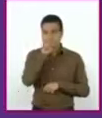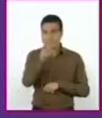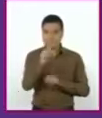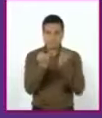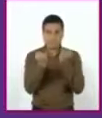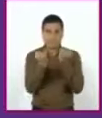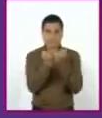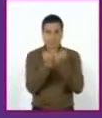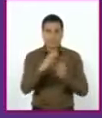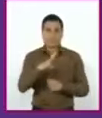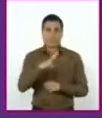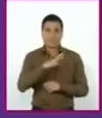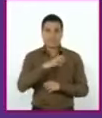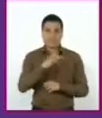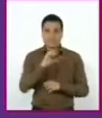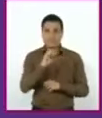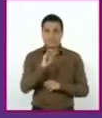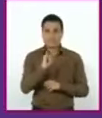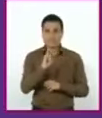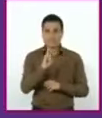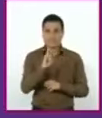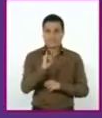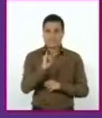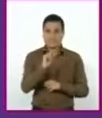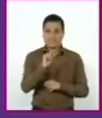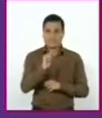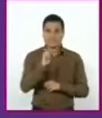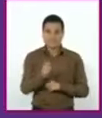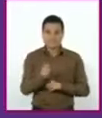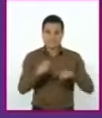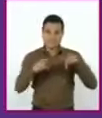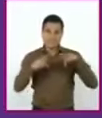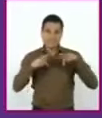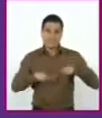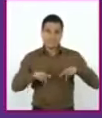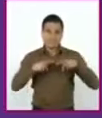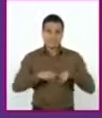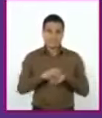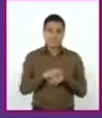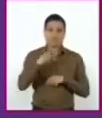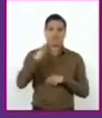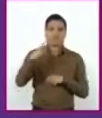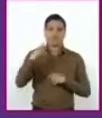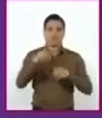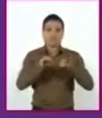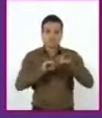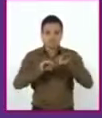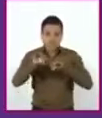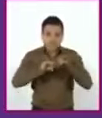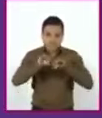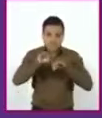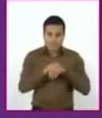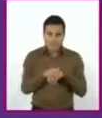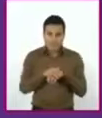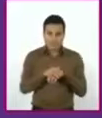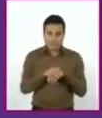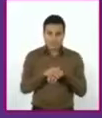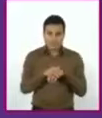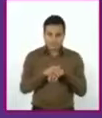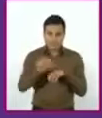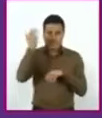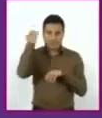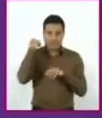civitas, vistas de la gente realizando sus actividades, que son la mejor manifestación de la sociedad pluriétnica